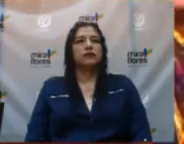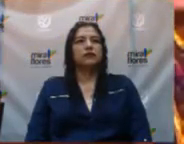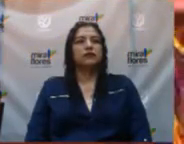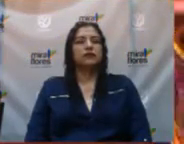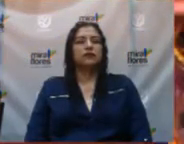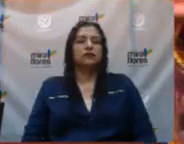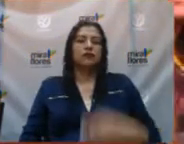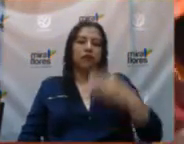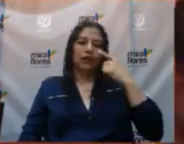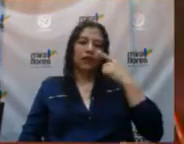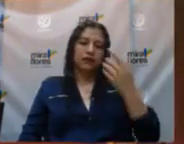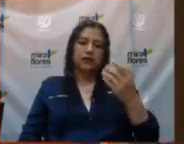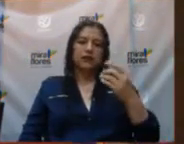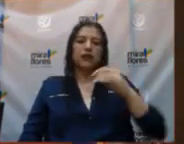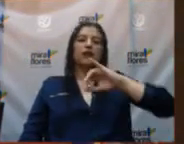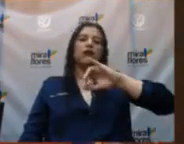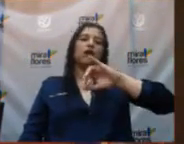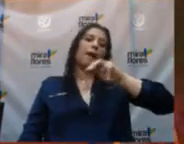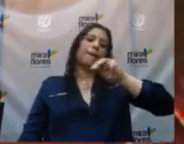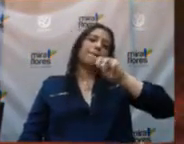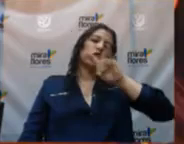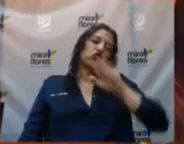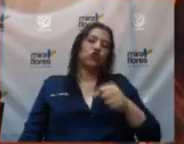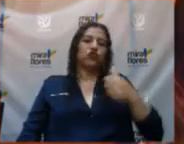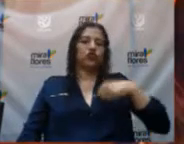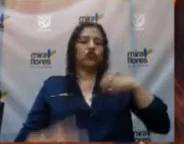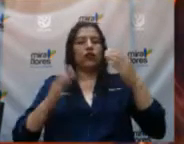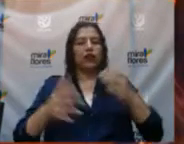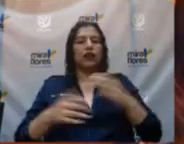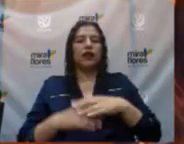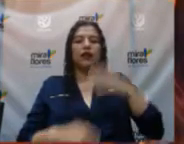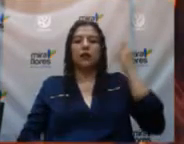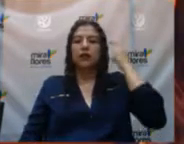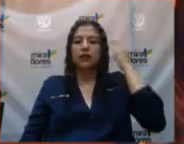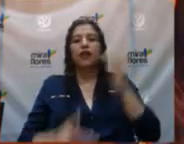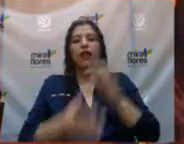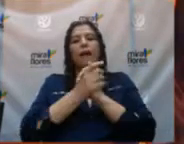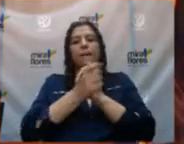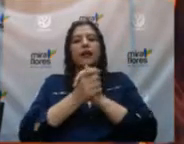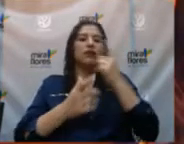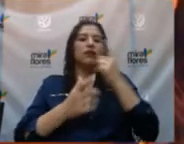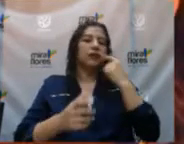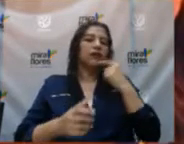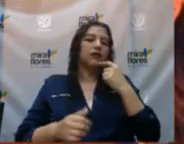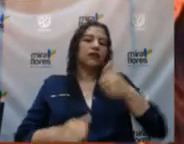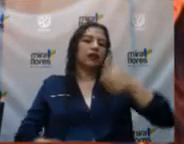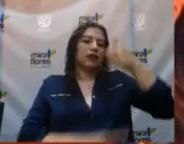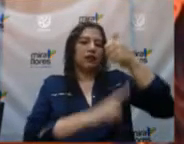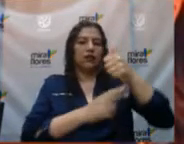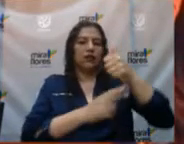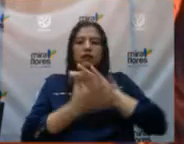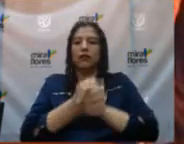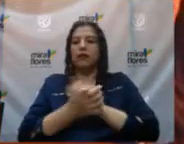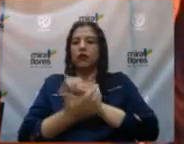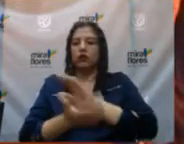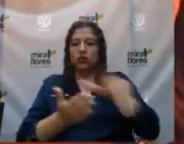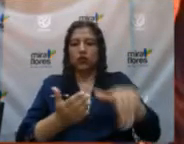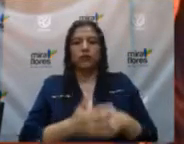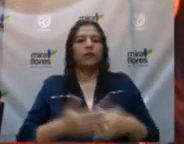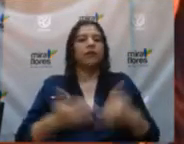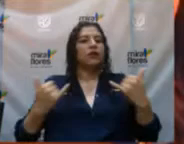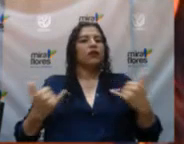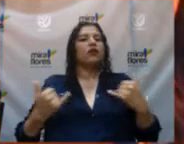Señor Jorge Muñoz, alcalde de Miraflores, amigos y amigas regidores y regidoras, amigos todos. Hoy